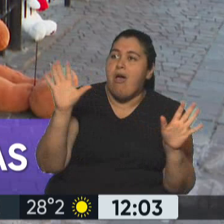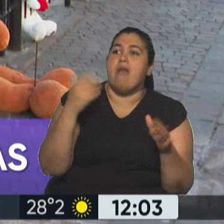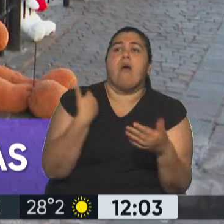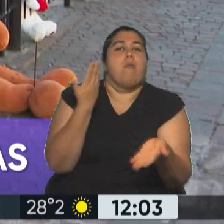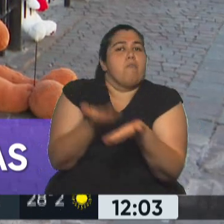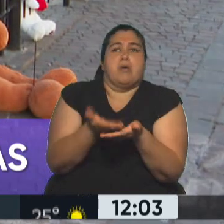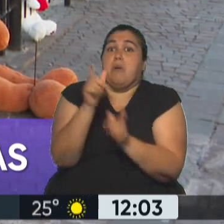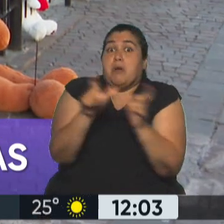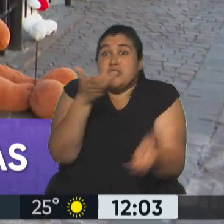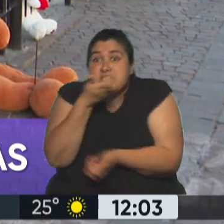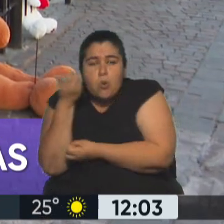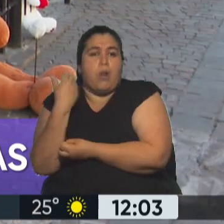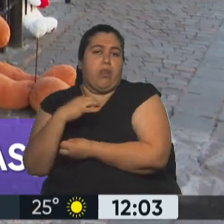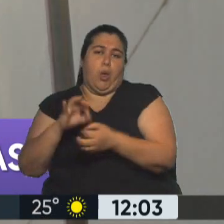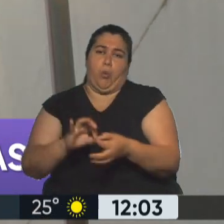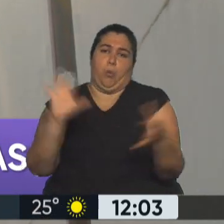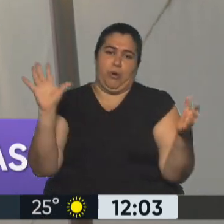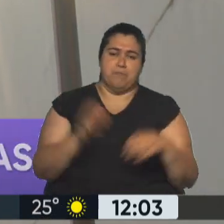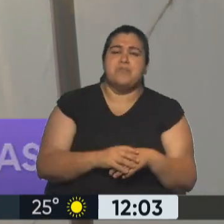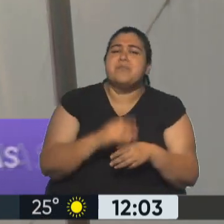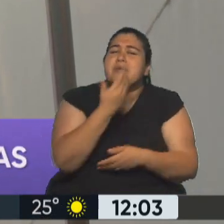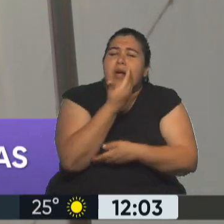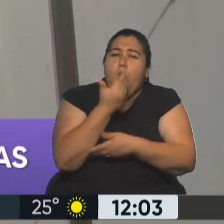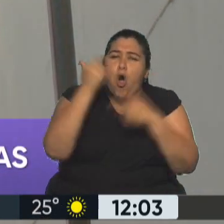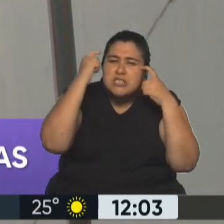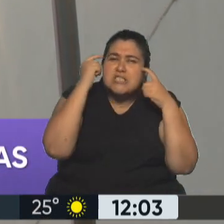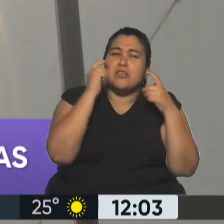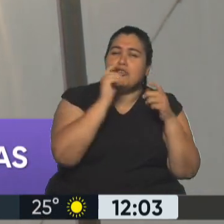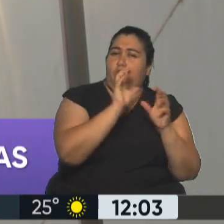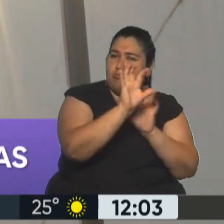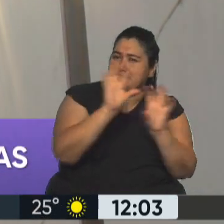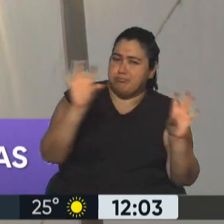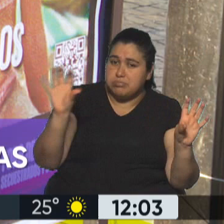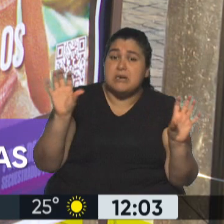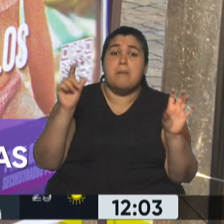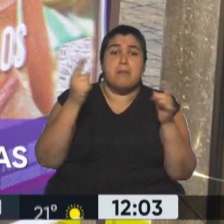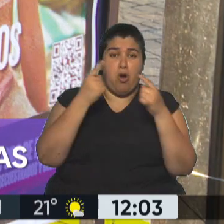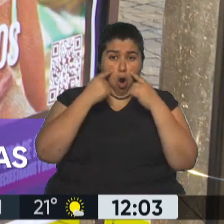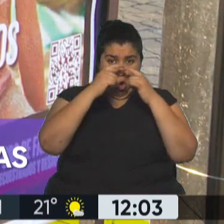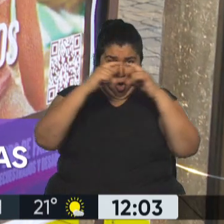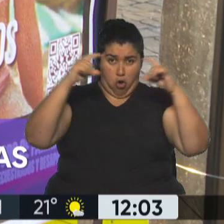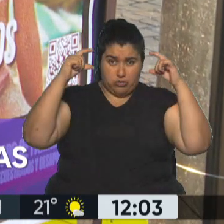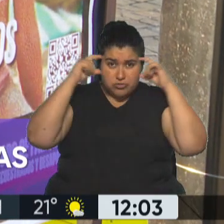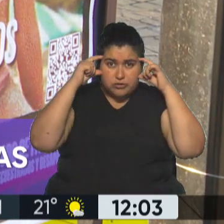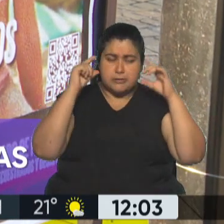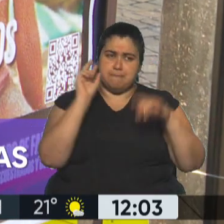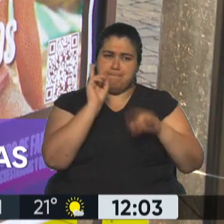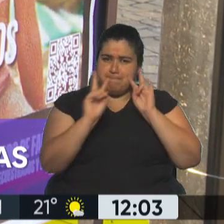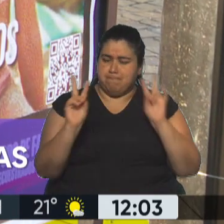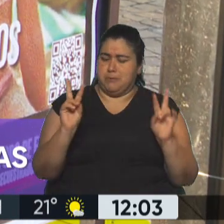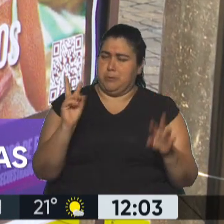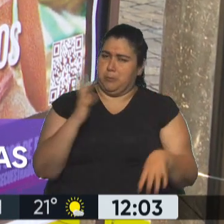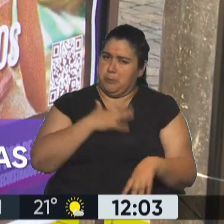secuestrados ositos de peluche con lo tierno que esto explica pero con los ojos vendados tremenda la imagen tremendo el